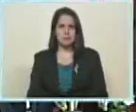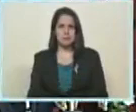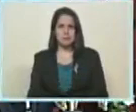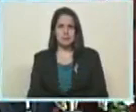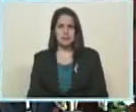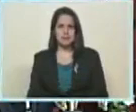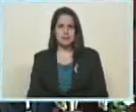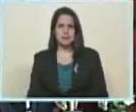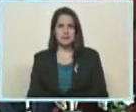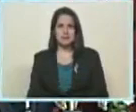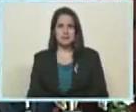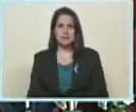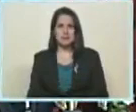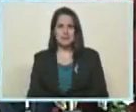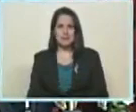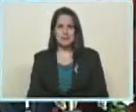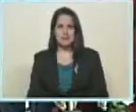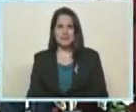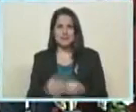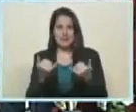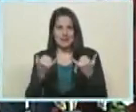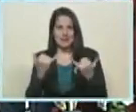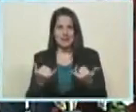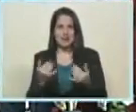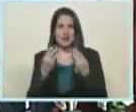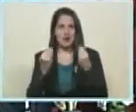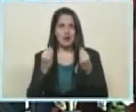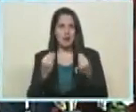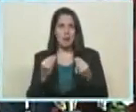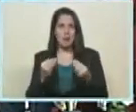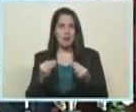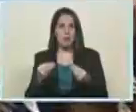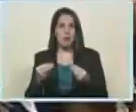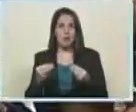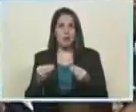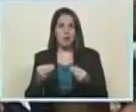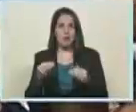al general Juan Carlos Dubulay, comandante de la SODI Carabobo,